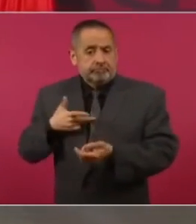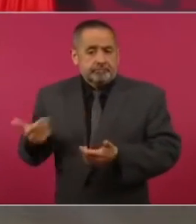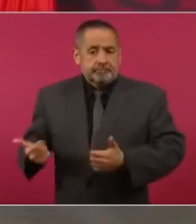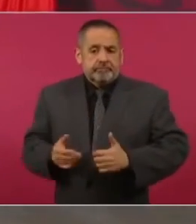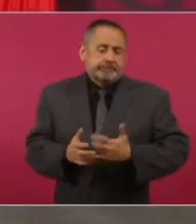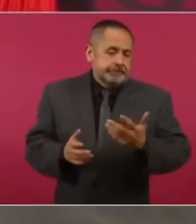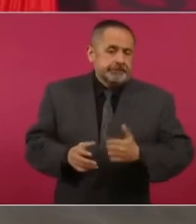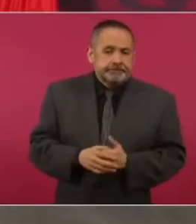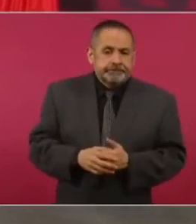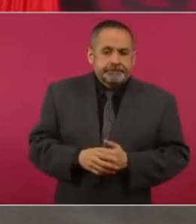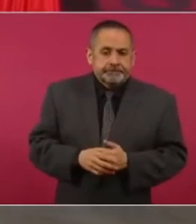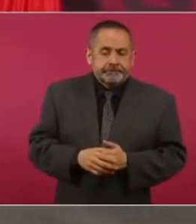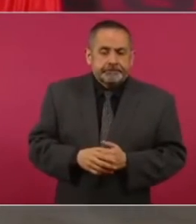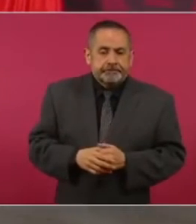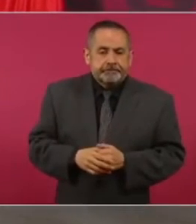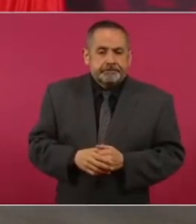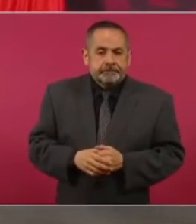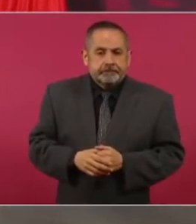Nada más que de luego se